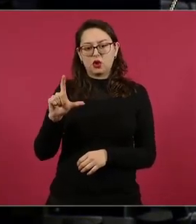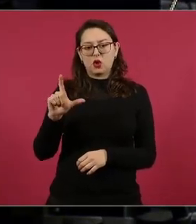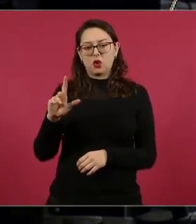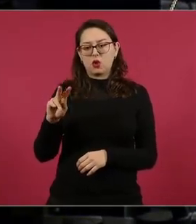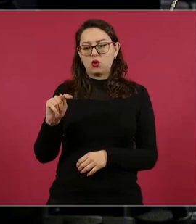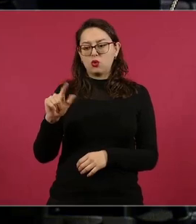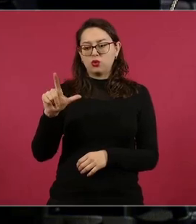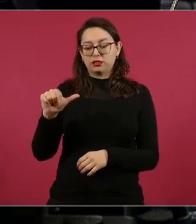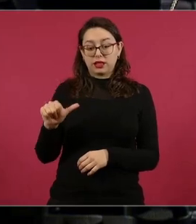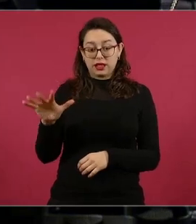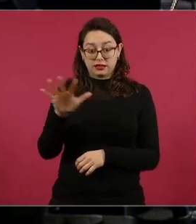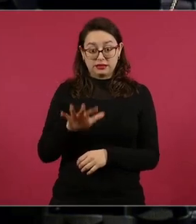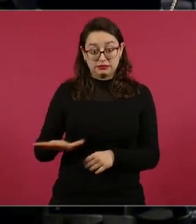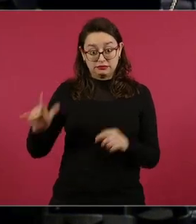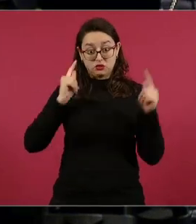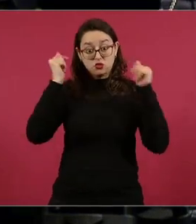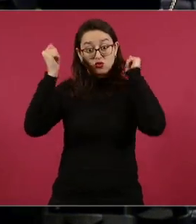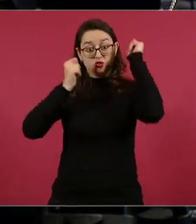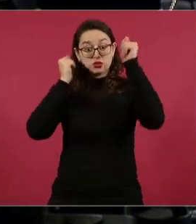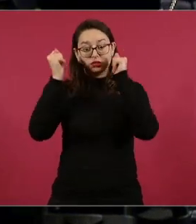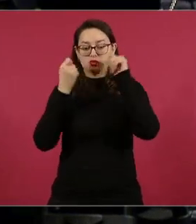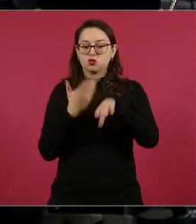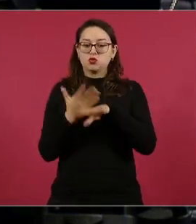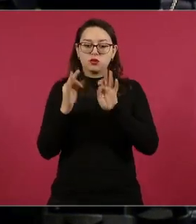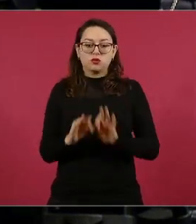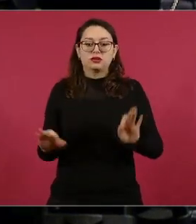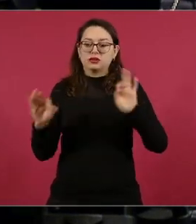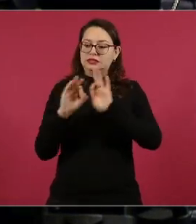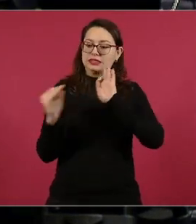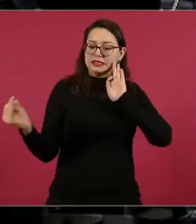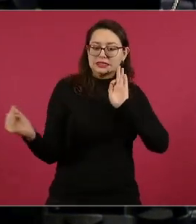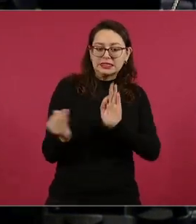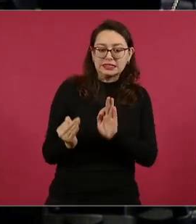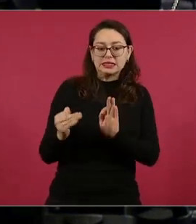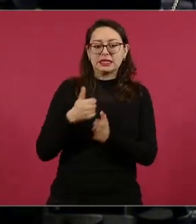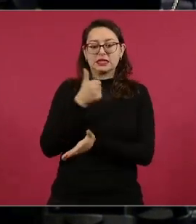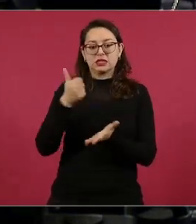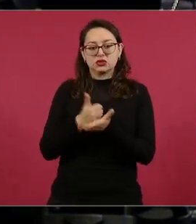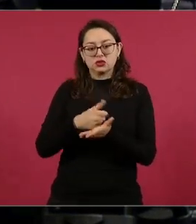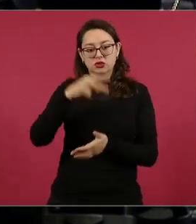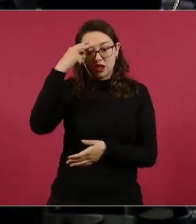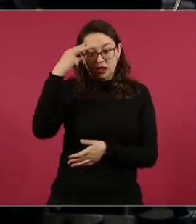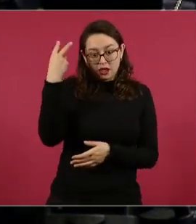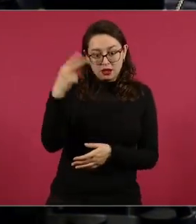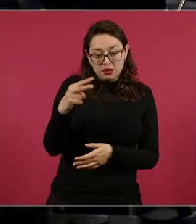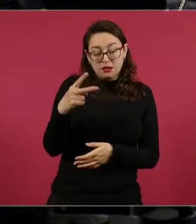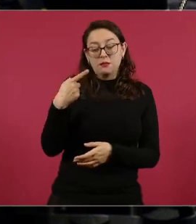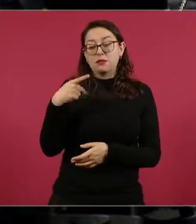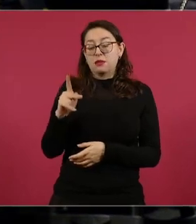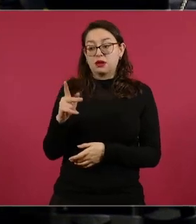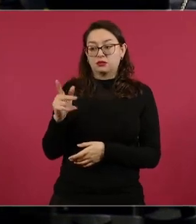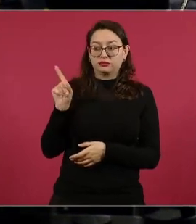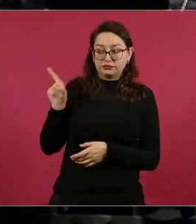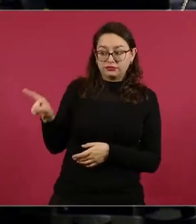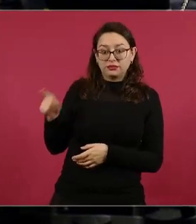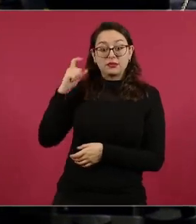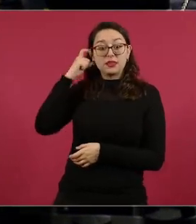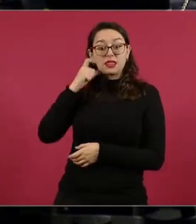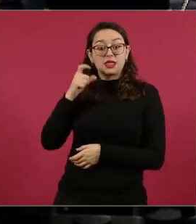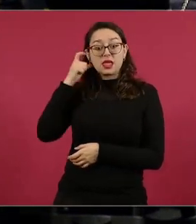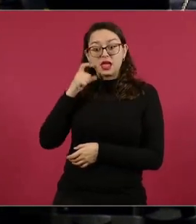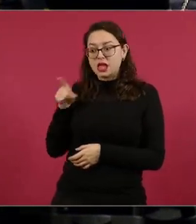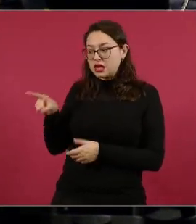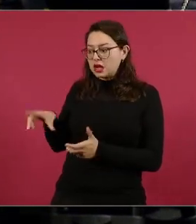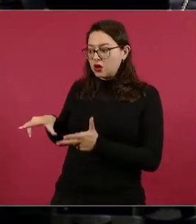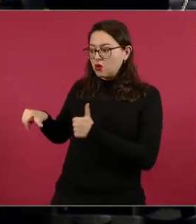en Veracruz por su cercanía a la Ciudad de México, y con lo ocurrido en Guerrero con el huracán Otis, se convierte en un destino